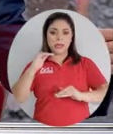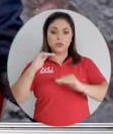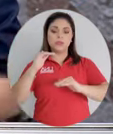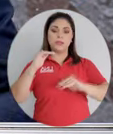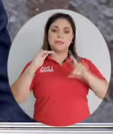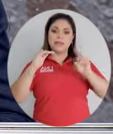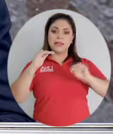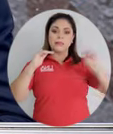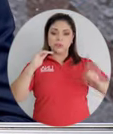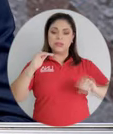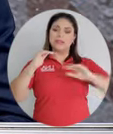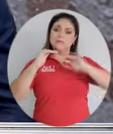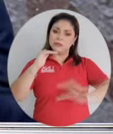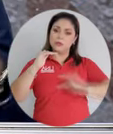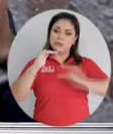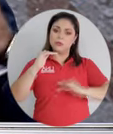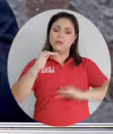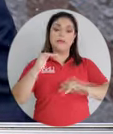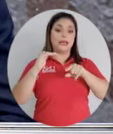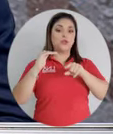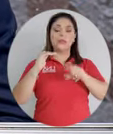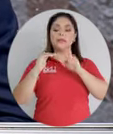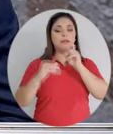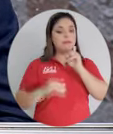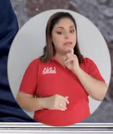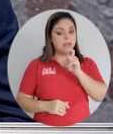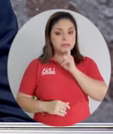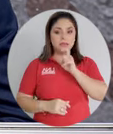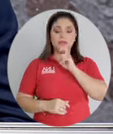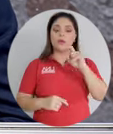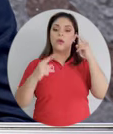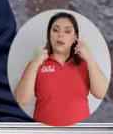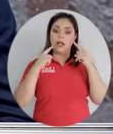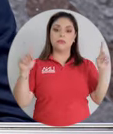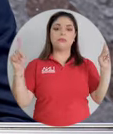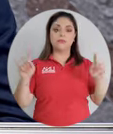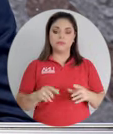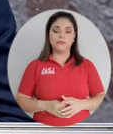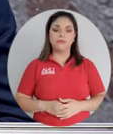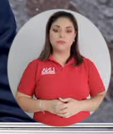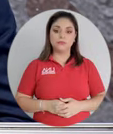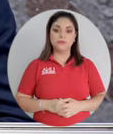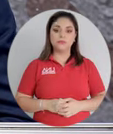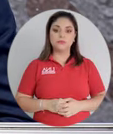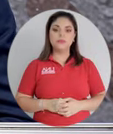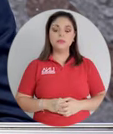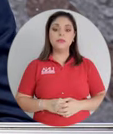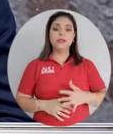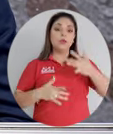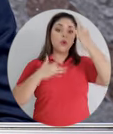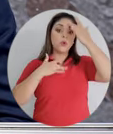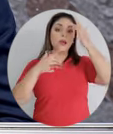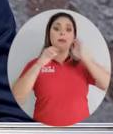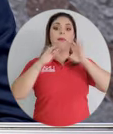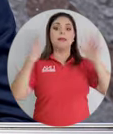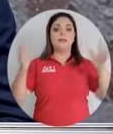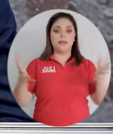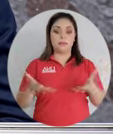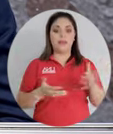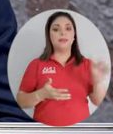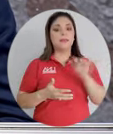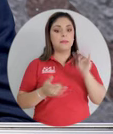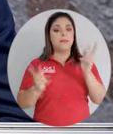por debajo del 20%. Ese umbral ha sido muy férreo, muy difícil. Con